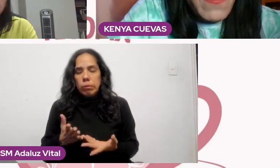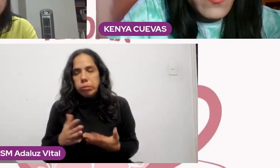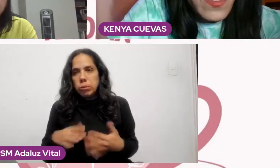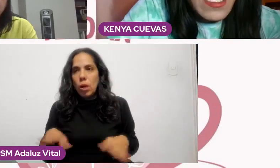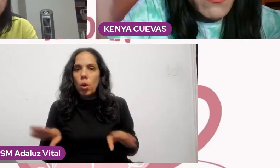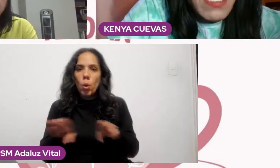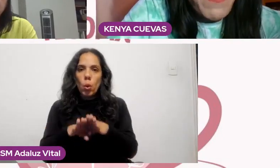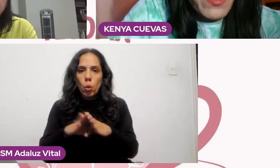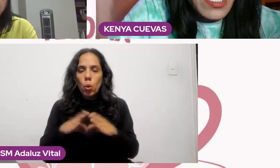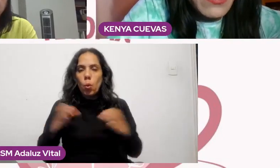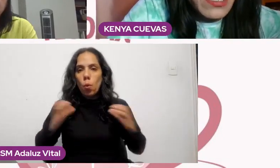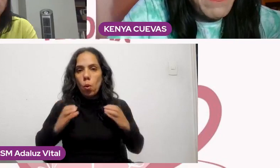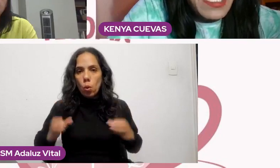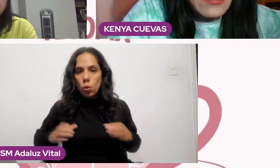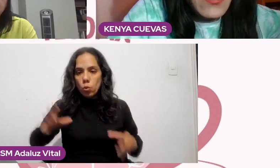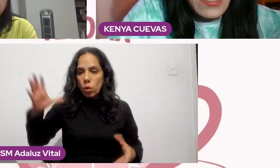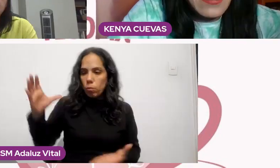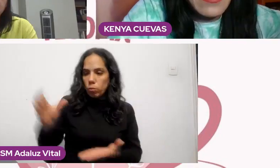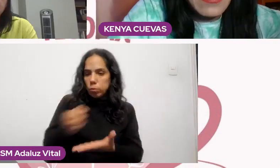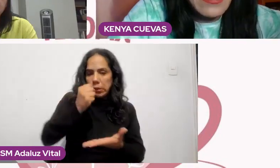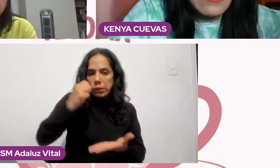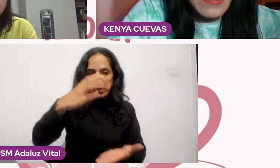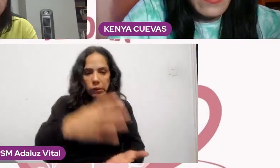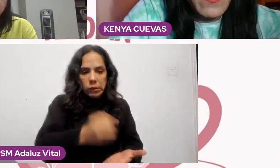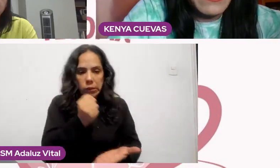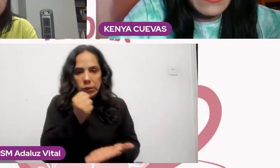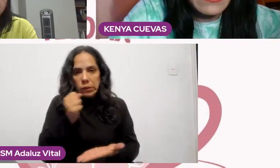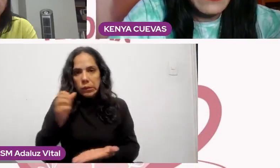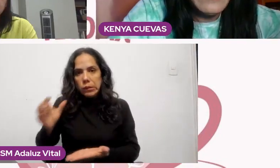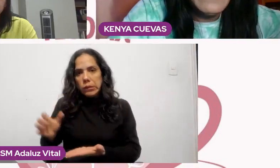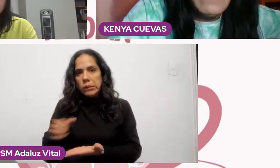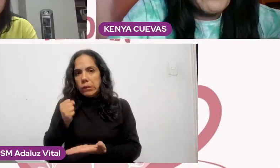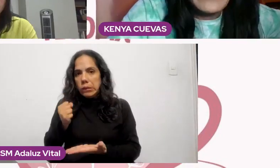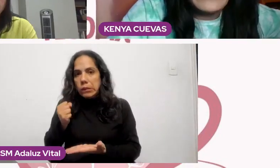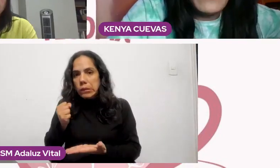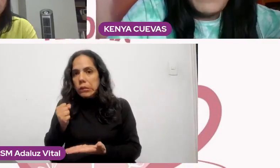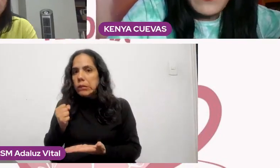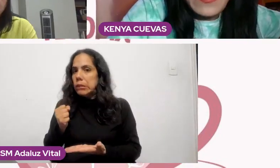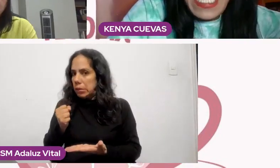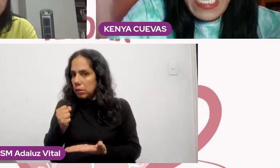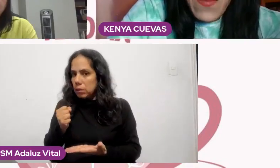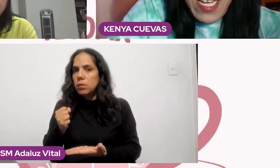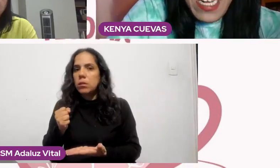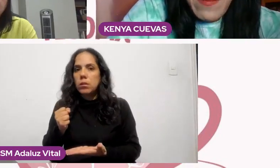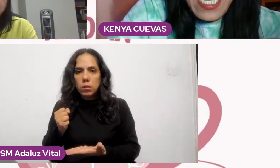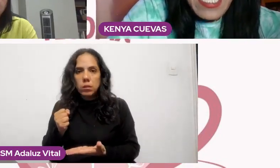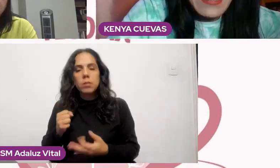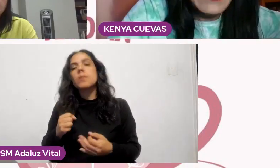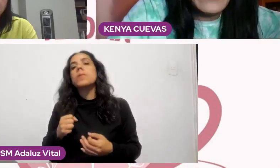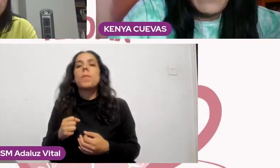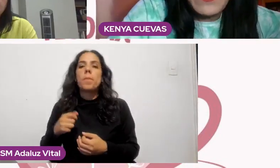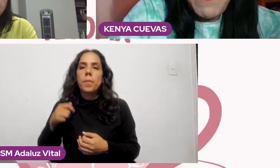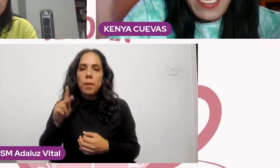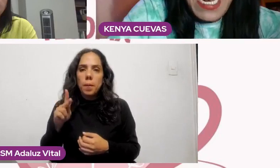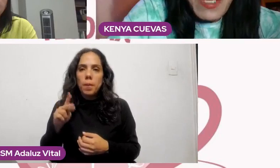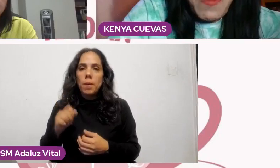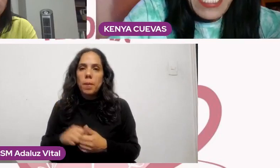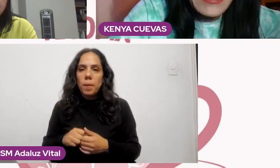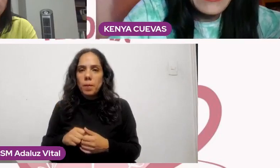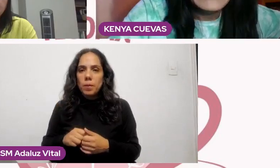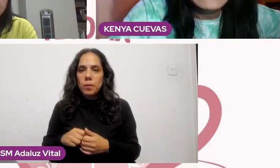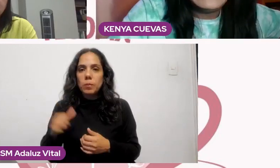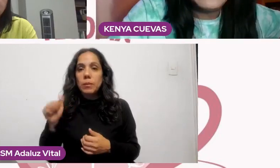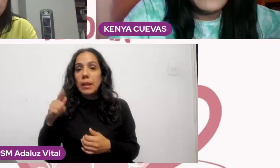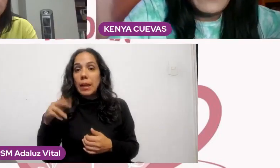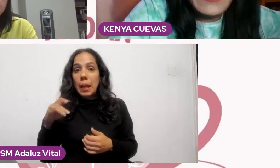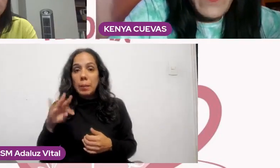cómo fuimos cuidando ese proceso, también eso se retrata en este largometraje. Ya estuvimos en el ITFA, en Ámsterdam, estuvimos en Valeria,